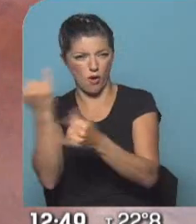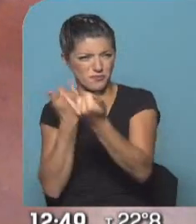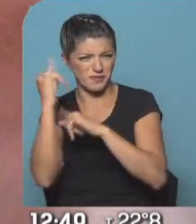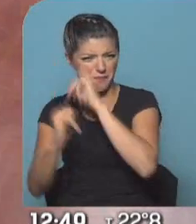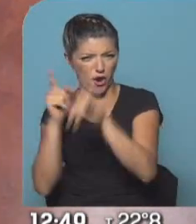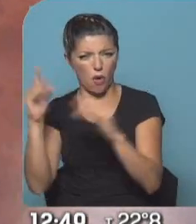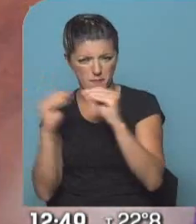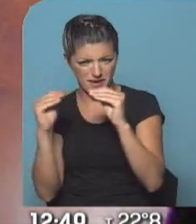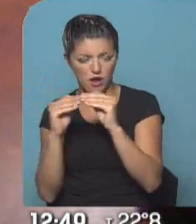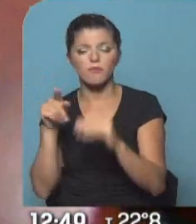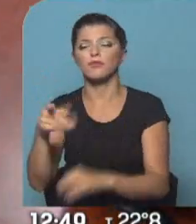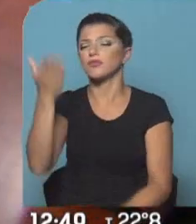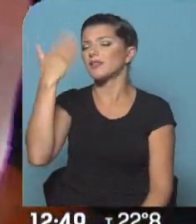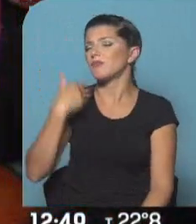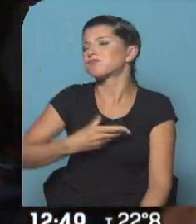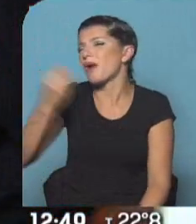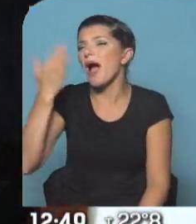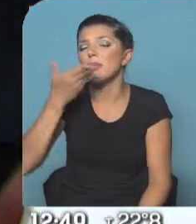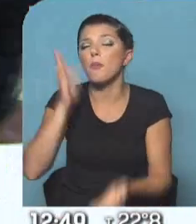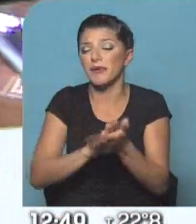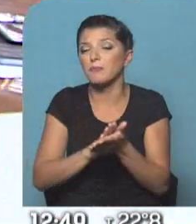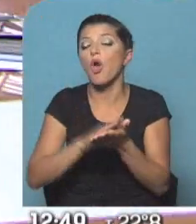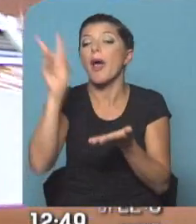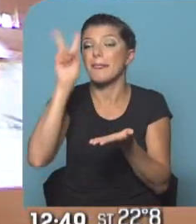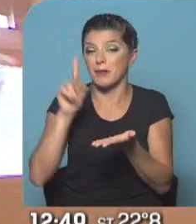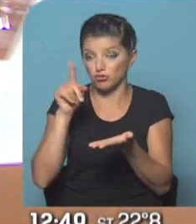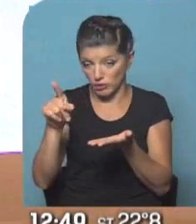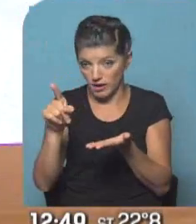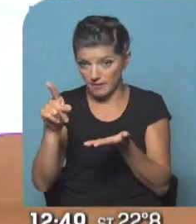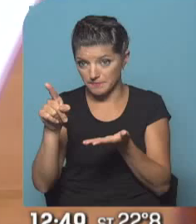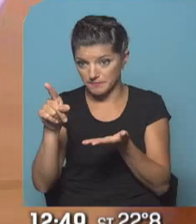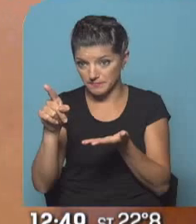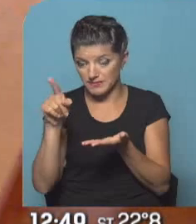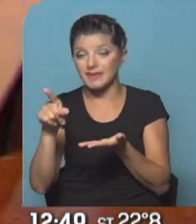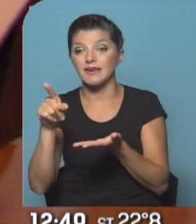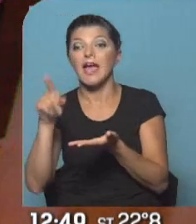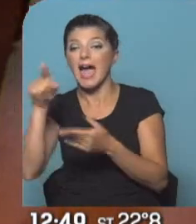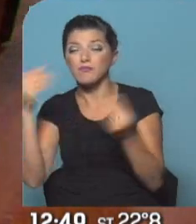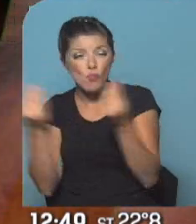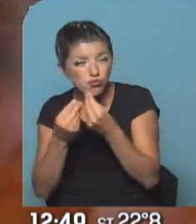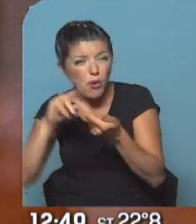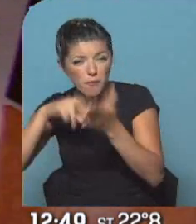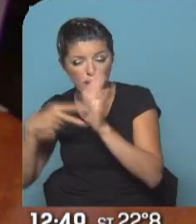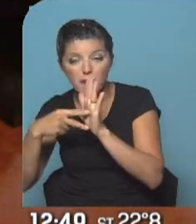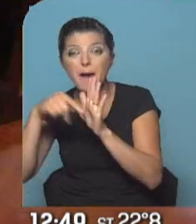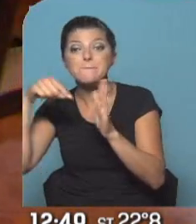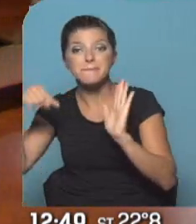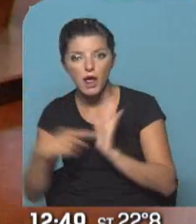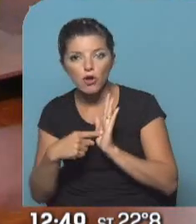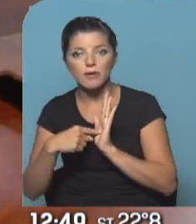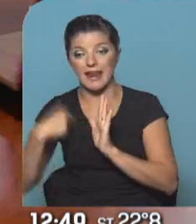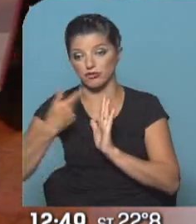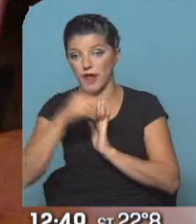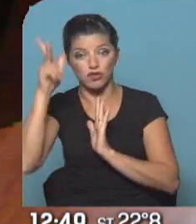programa hasta el cansancio de la situación de Venezuela, un país que tiene enormes problemas democráticos, pero donde vota el 85% de la sociedad. Chile tiene tiene